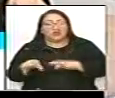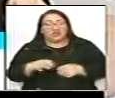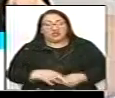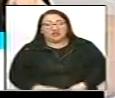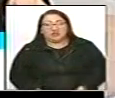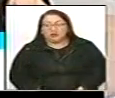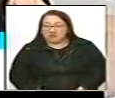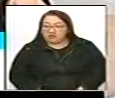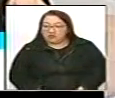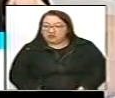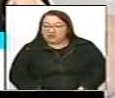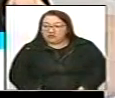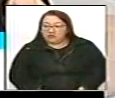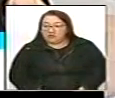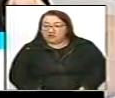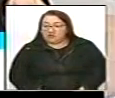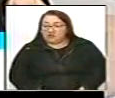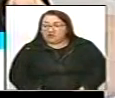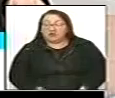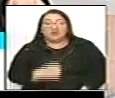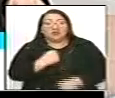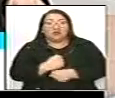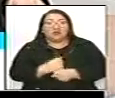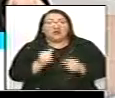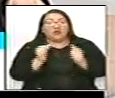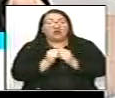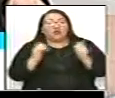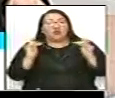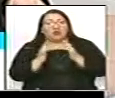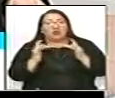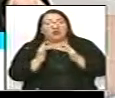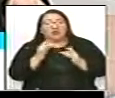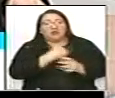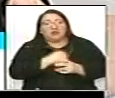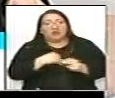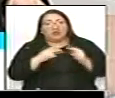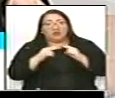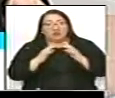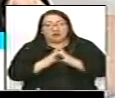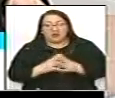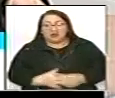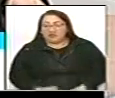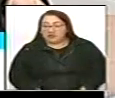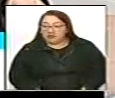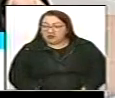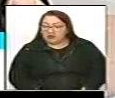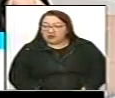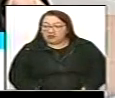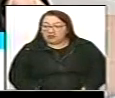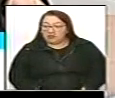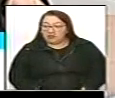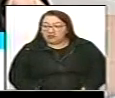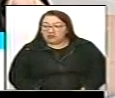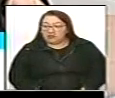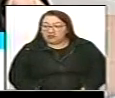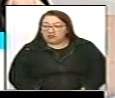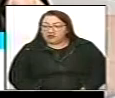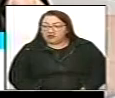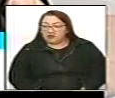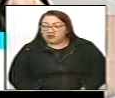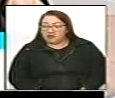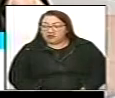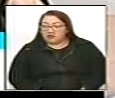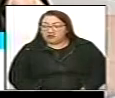ya trabajos de coordinación con el Ministerio de Vivienda, en los cuales ya se ha firmado